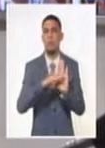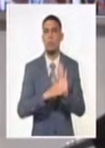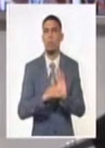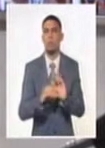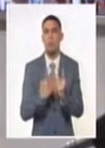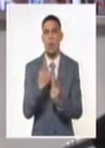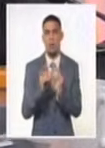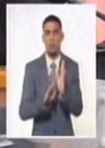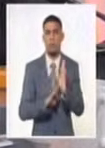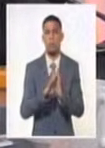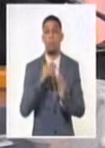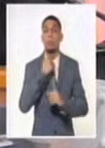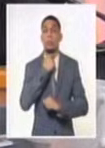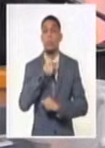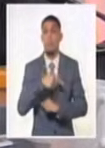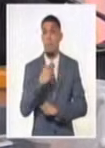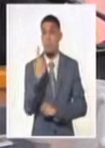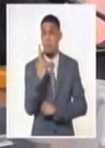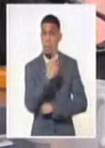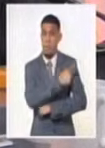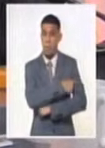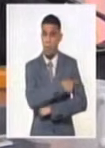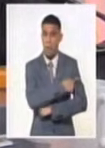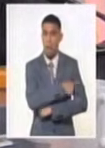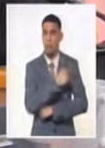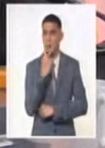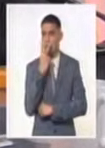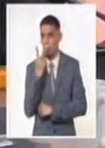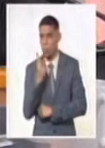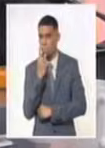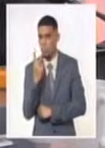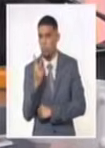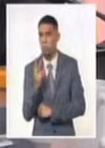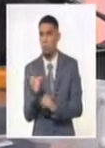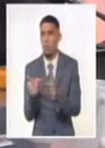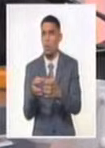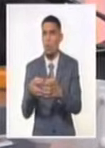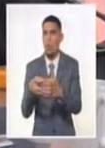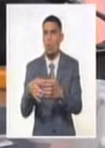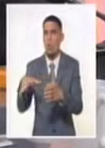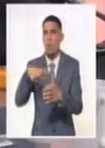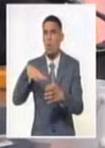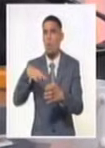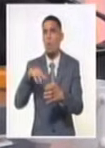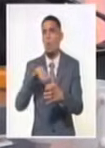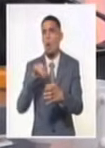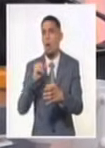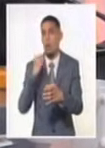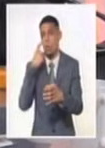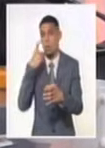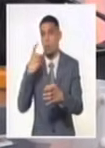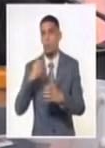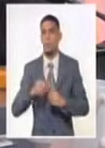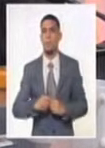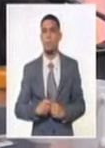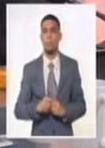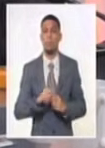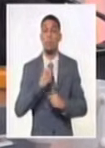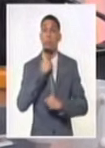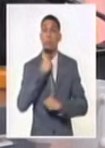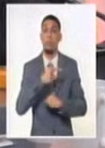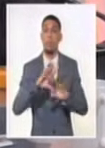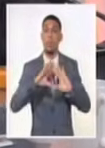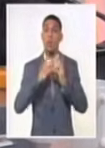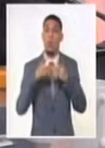caso de primaria, estamos atendiendo particularmente eso que pudiera parecer una desventaja, pero que francamente cuando todos nos unimos en tratar de que la respuesta